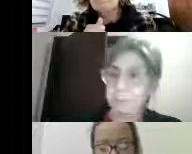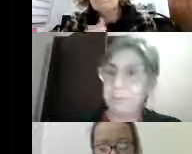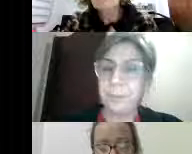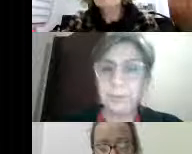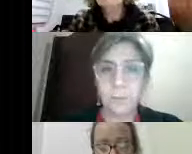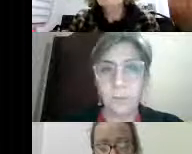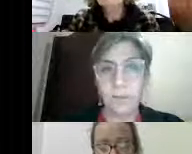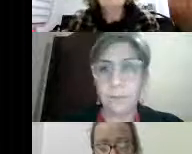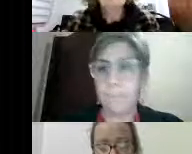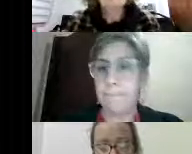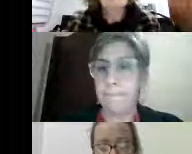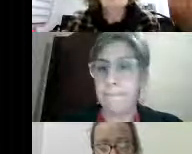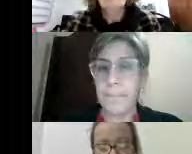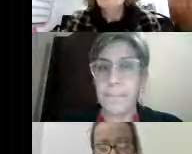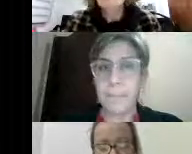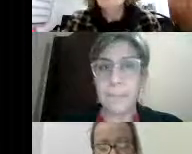antirretrovirales.